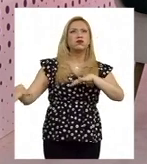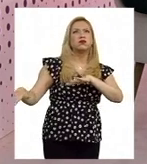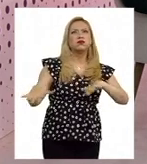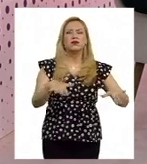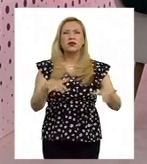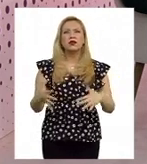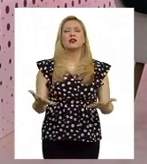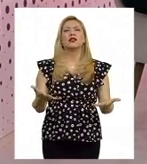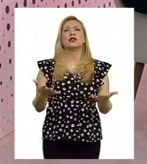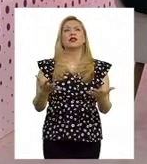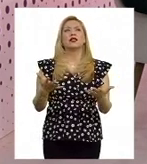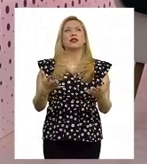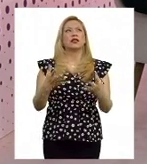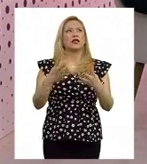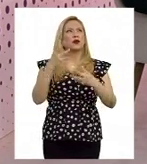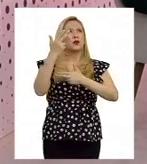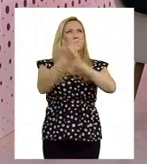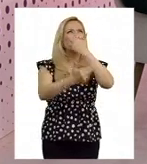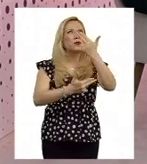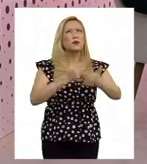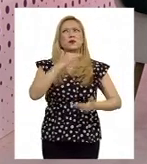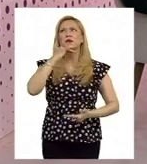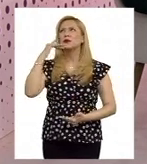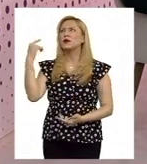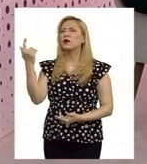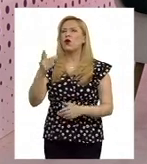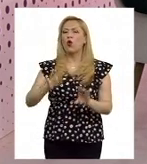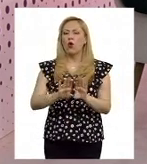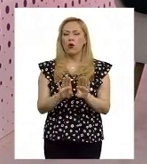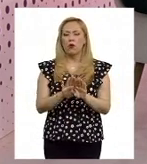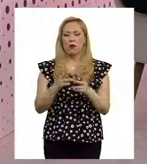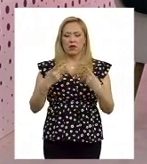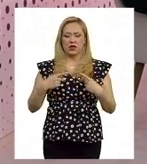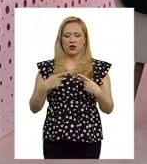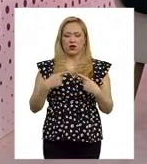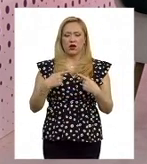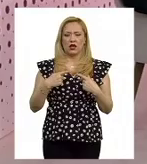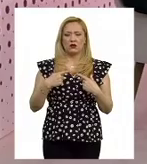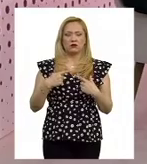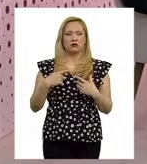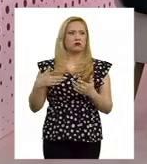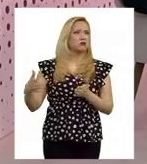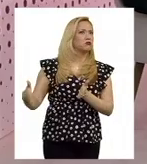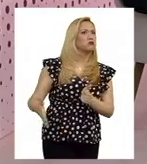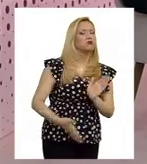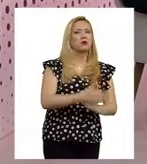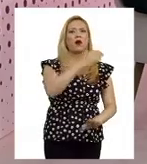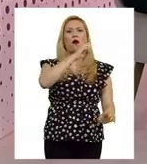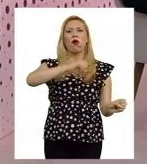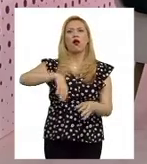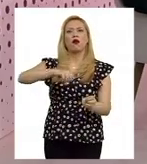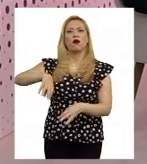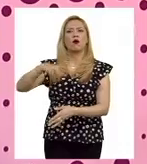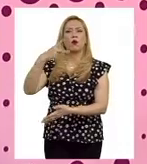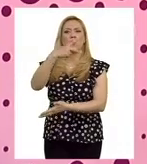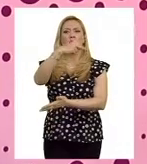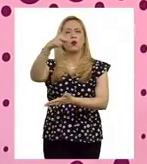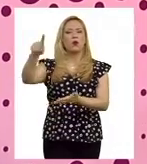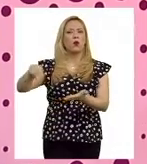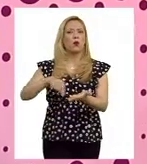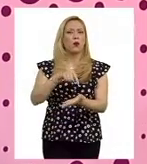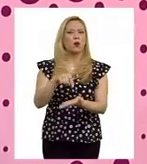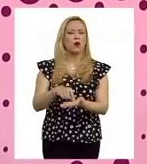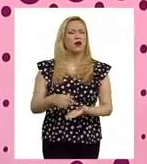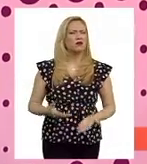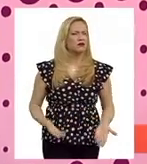ambientales detonan o generan movilidad humana. Claro, bueno, el cambio climático es